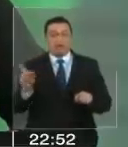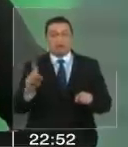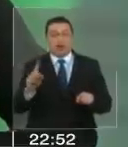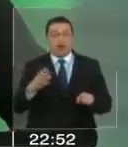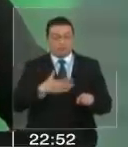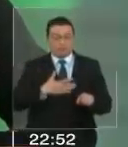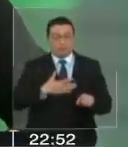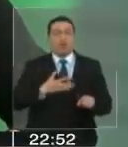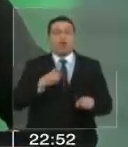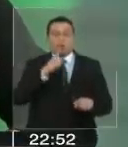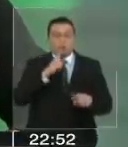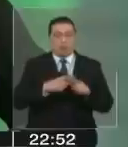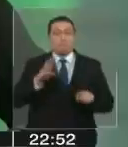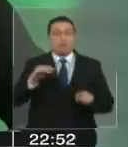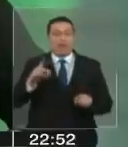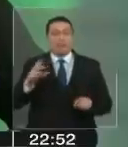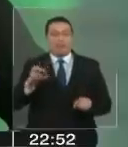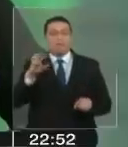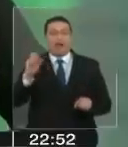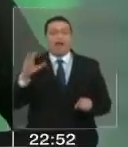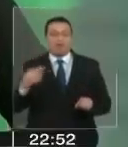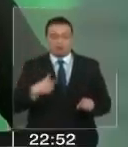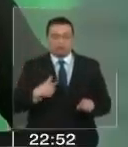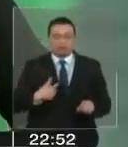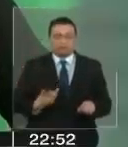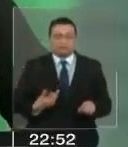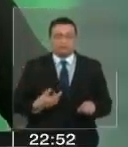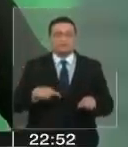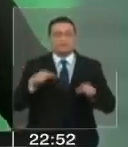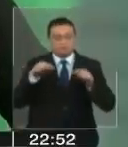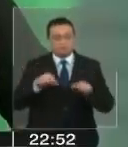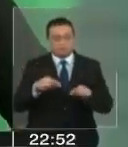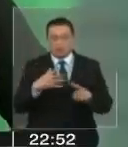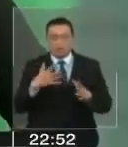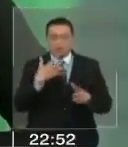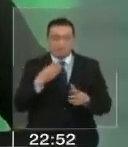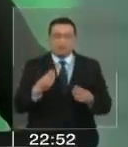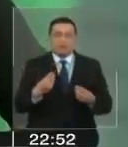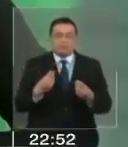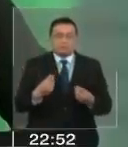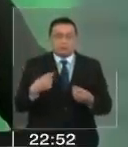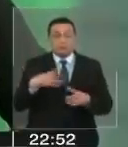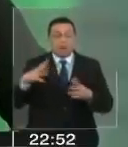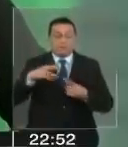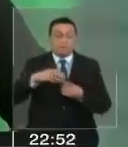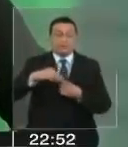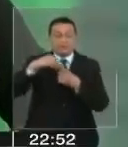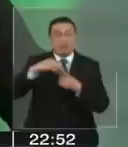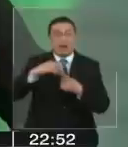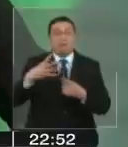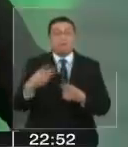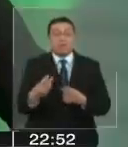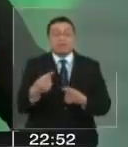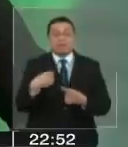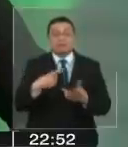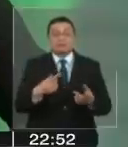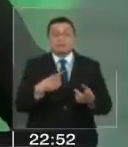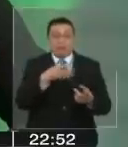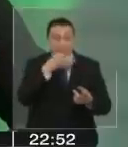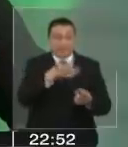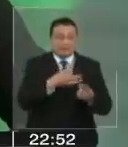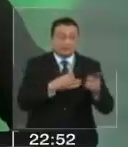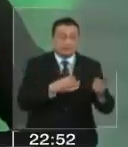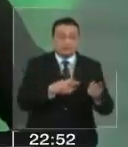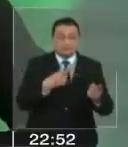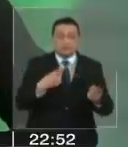Uh-huh. Ha sido para mí maravilloso. Y mi principal miedo, todo yo creo que pasa por lo que dice el DEN, el